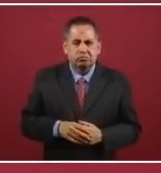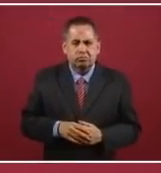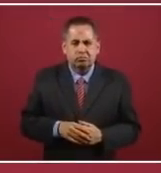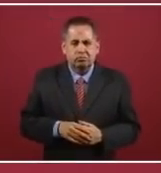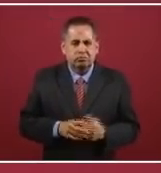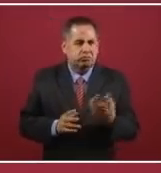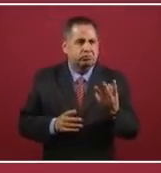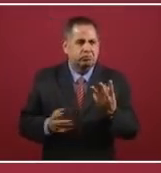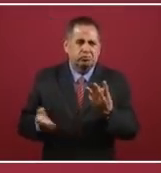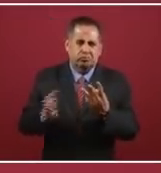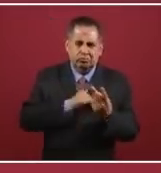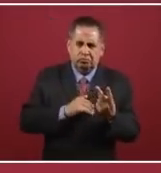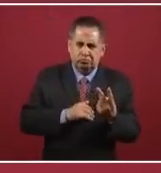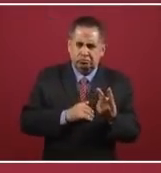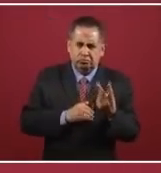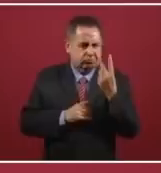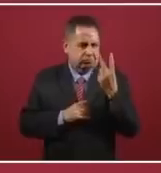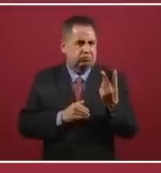dos,